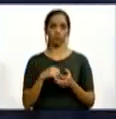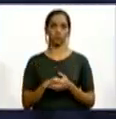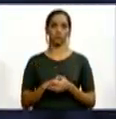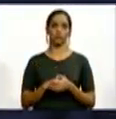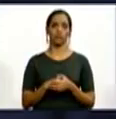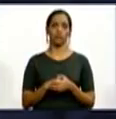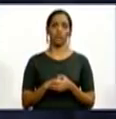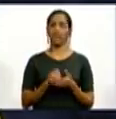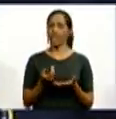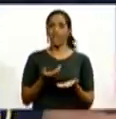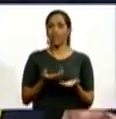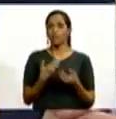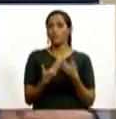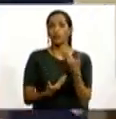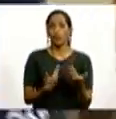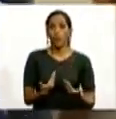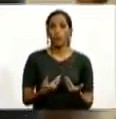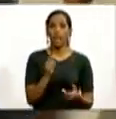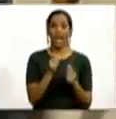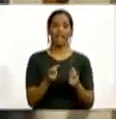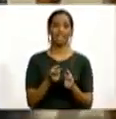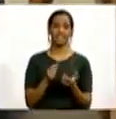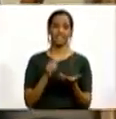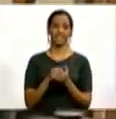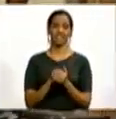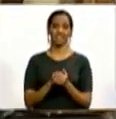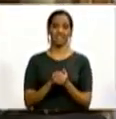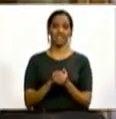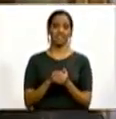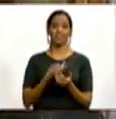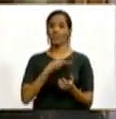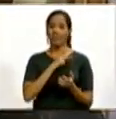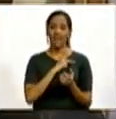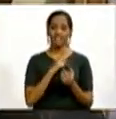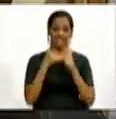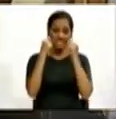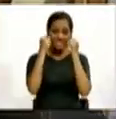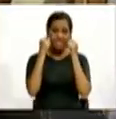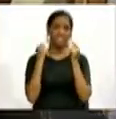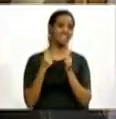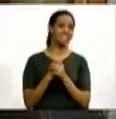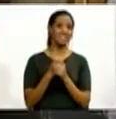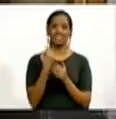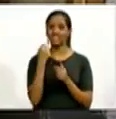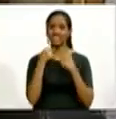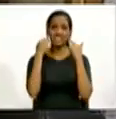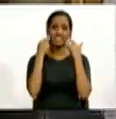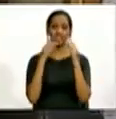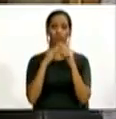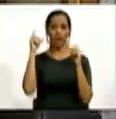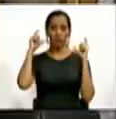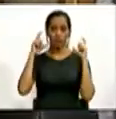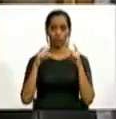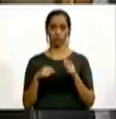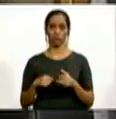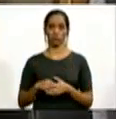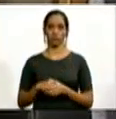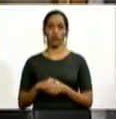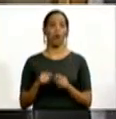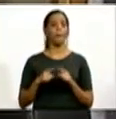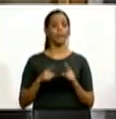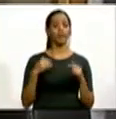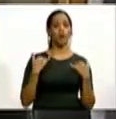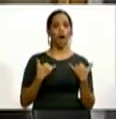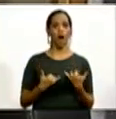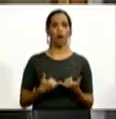es un hecho protocolar. O sea, la gente de plástico tiene sonrisa de plástico. No. Y es la misma sonrisa en toda la foto. Pero